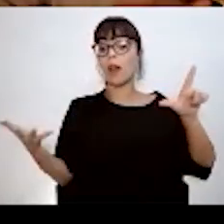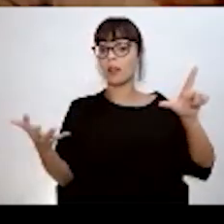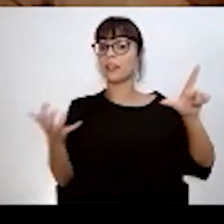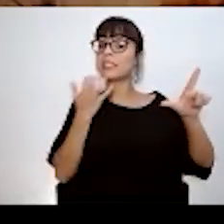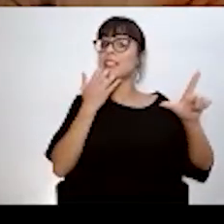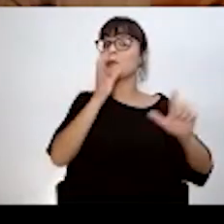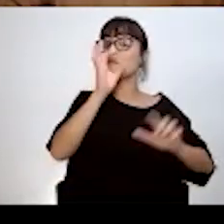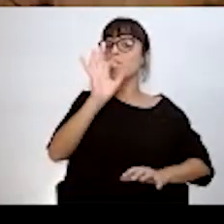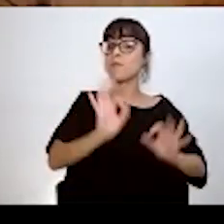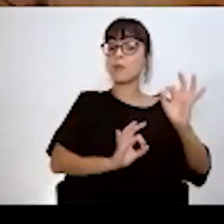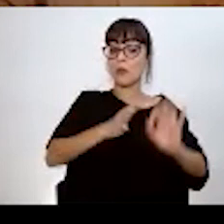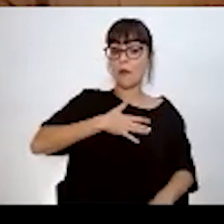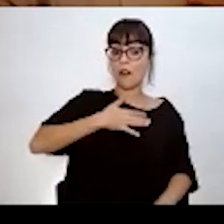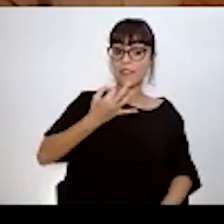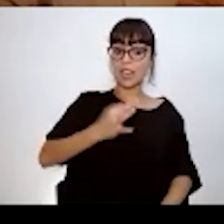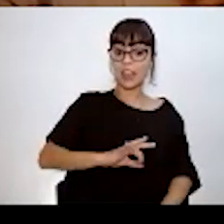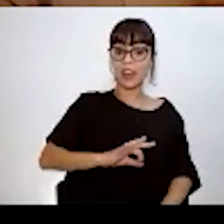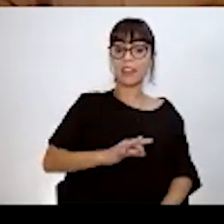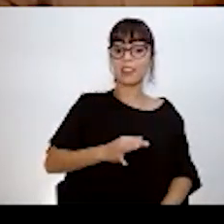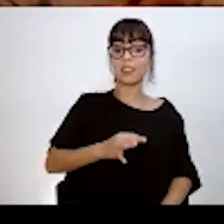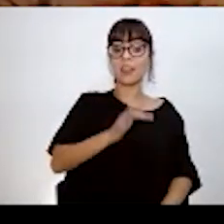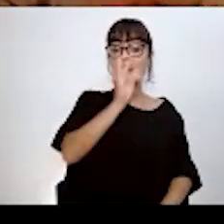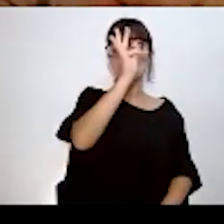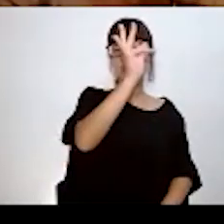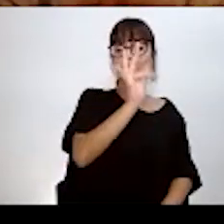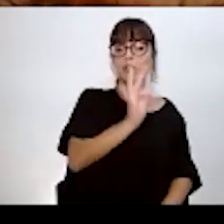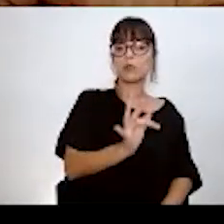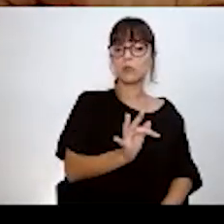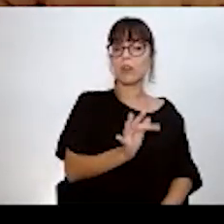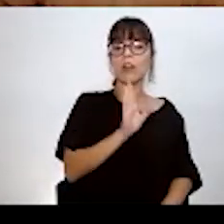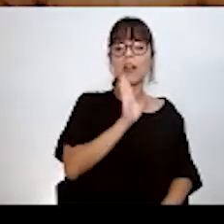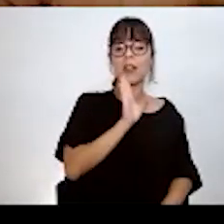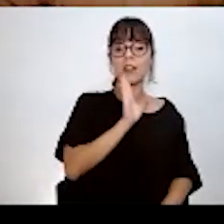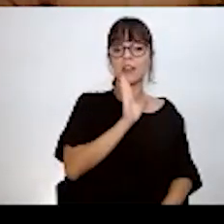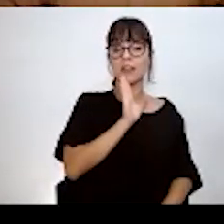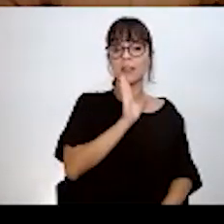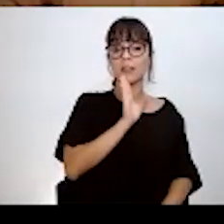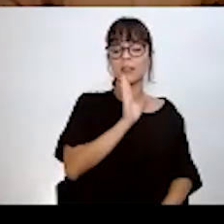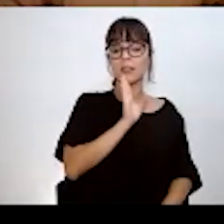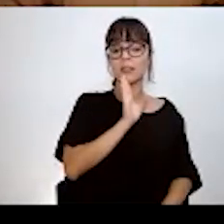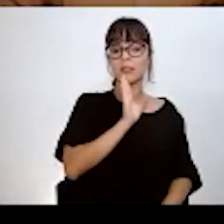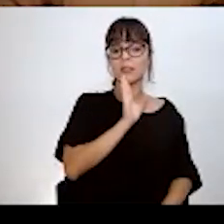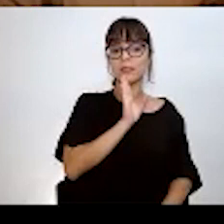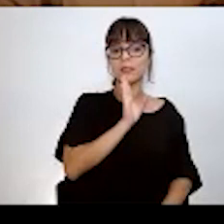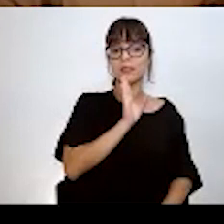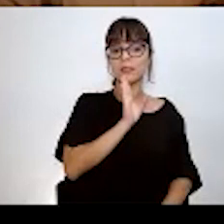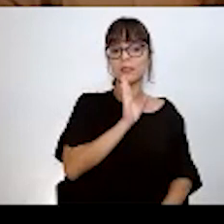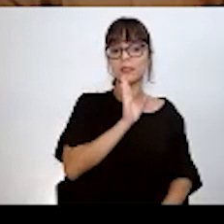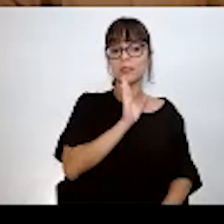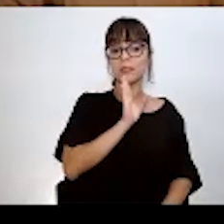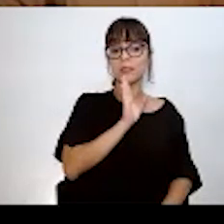entendemos que esto es reflejo de un proceso de dinámicas sociales que nos está reflejando el carbono 14? Pues nos